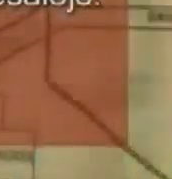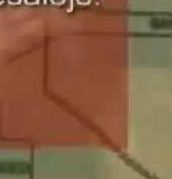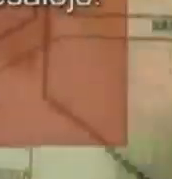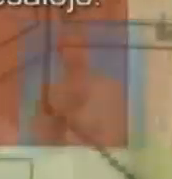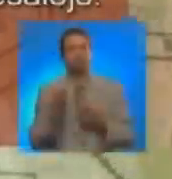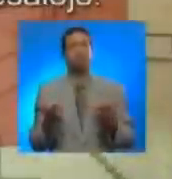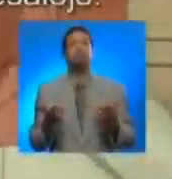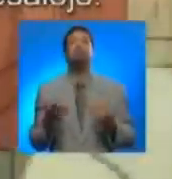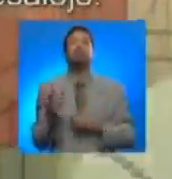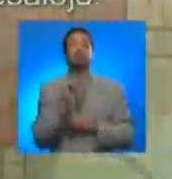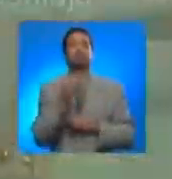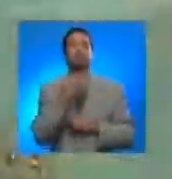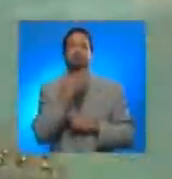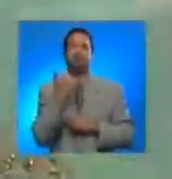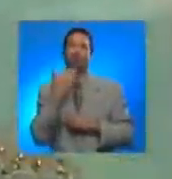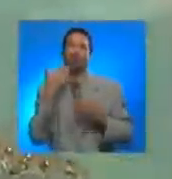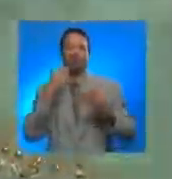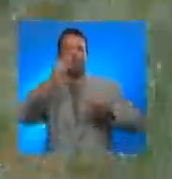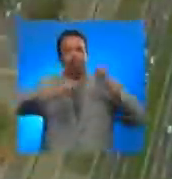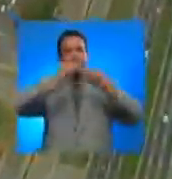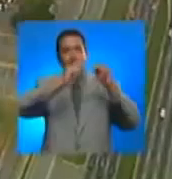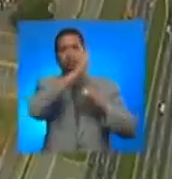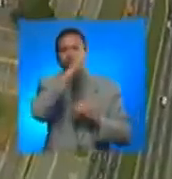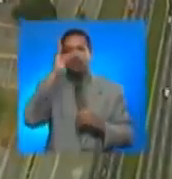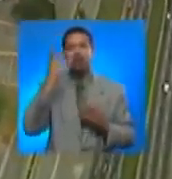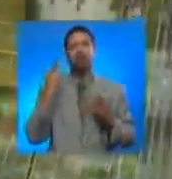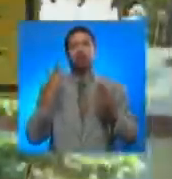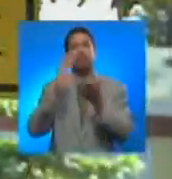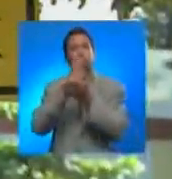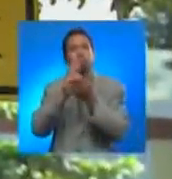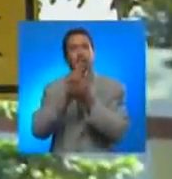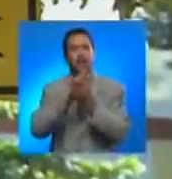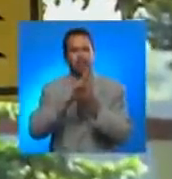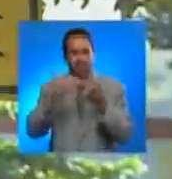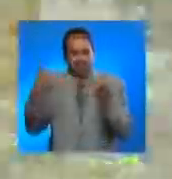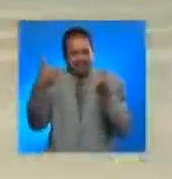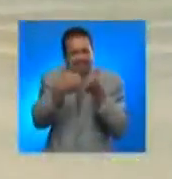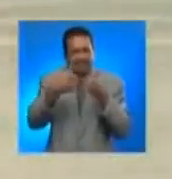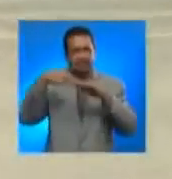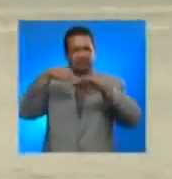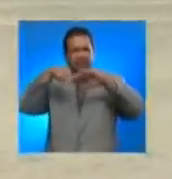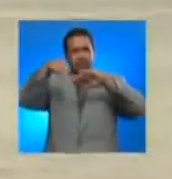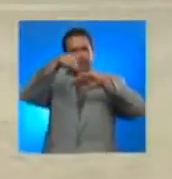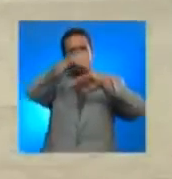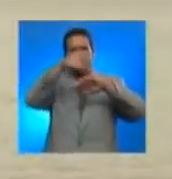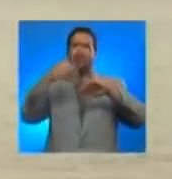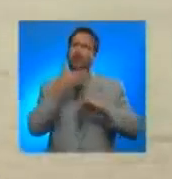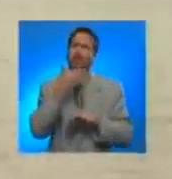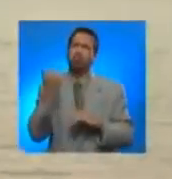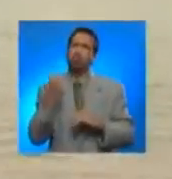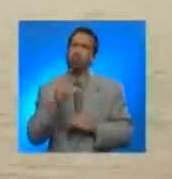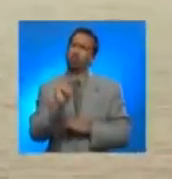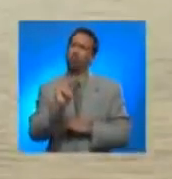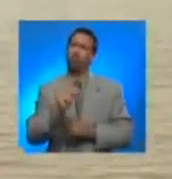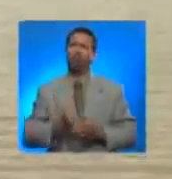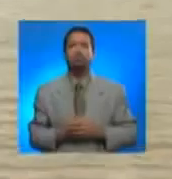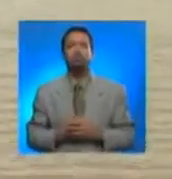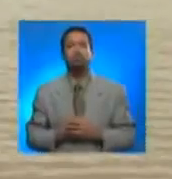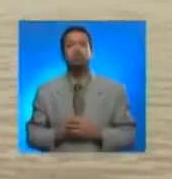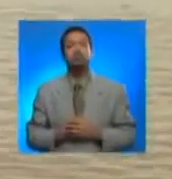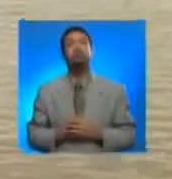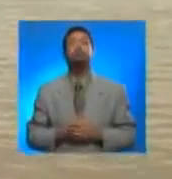plan para responder a un tsunami. Si vive o trabaja en un lugar que pudiera ser afectado por un tsunami, debe tener una mochila